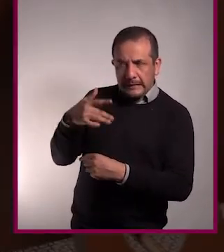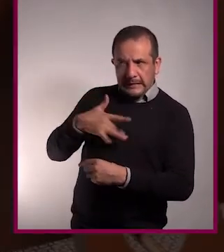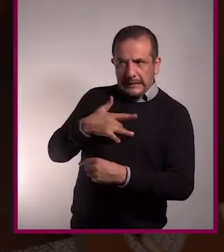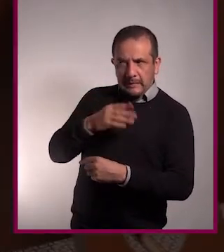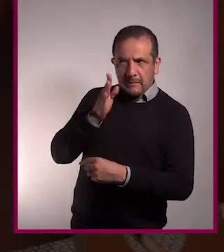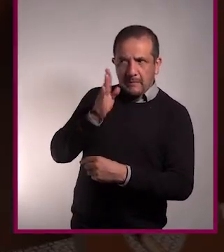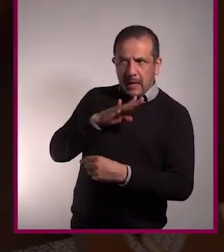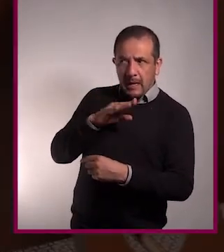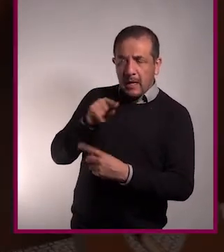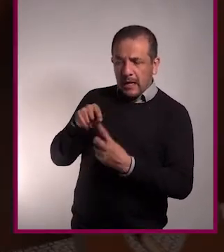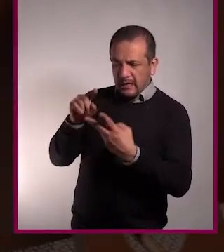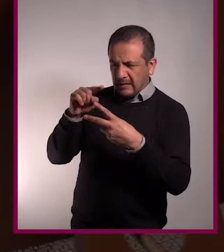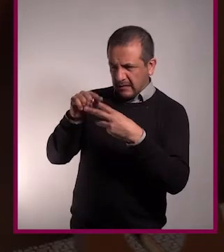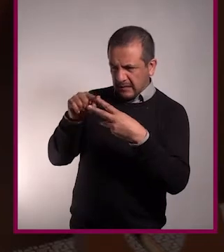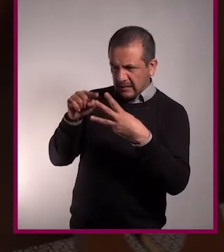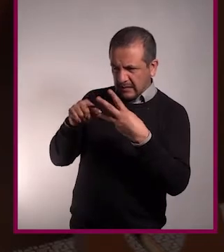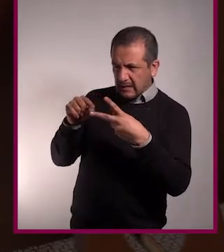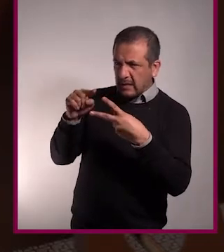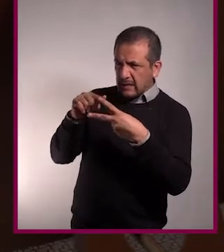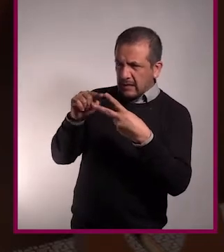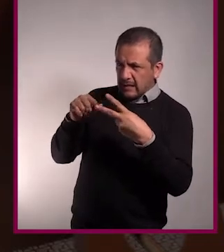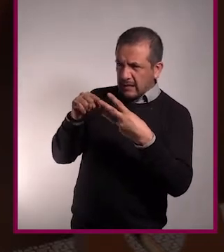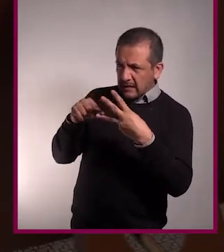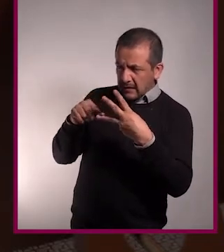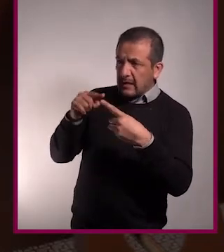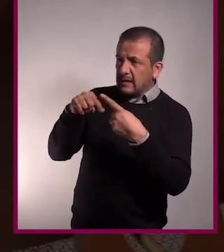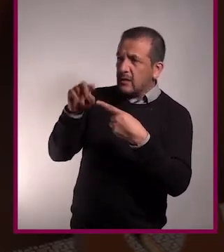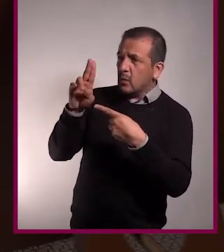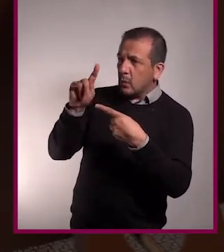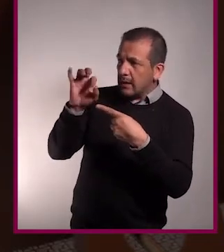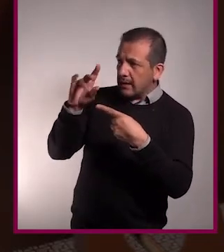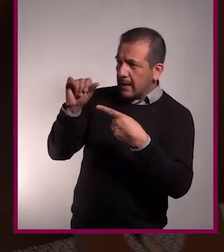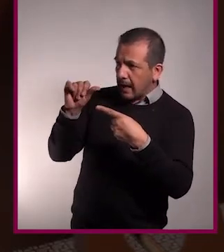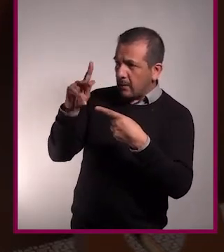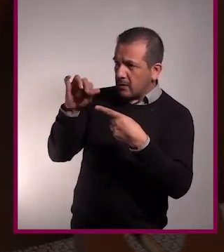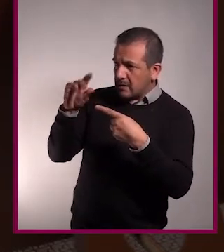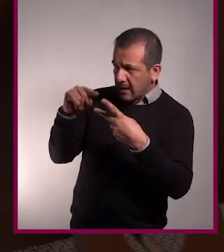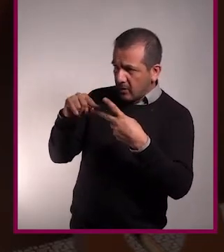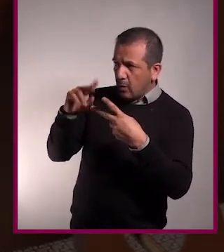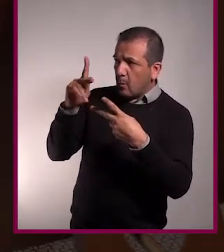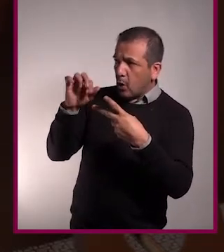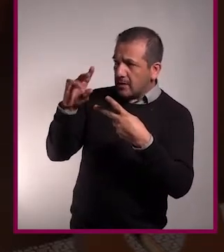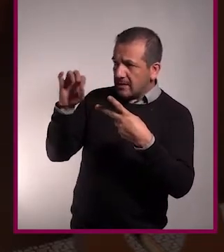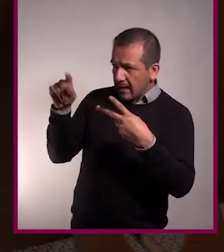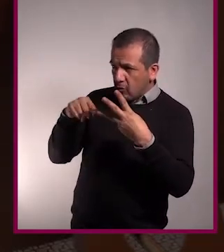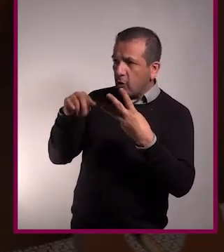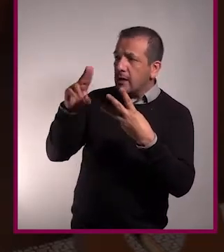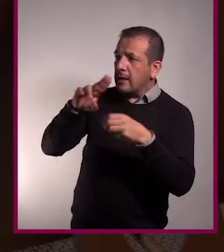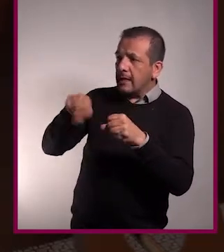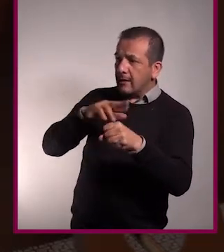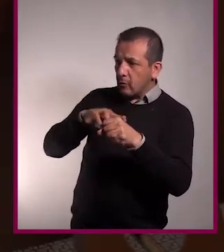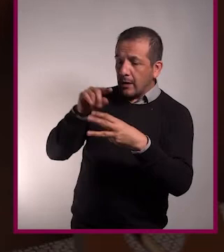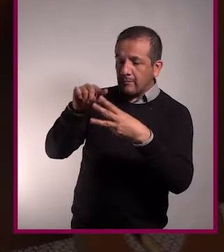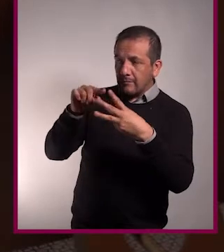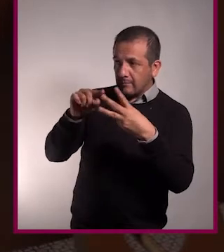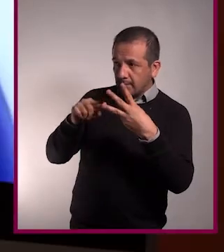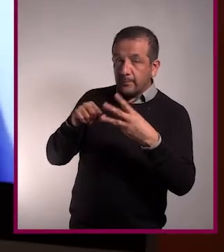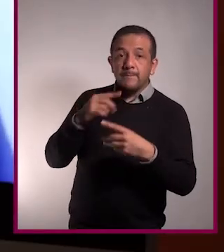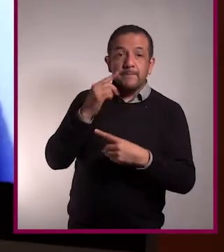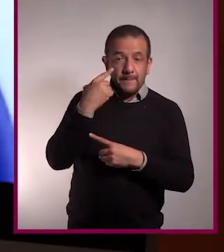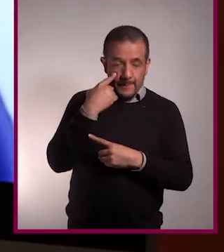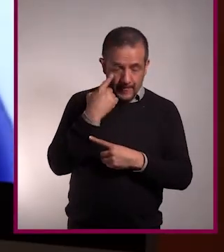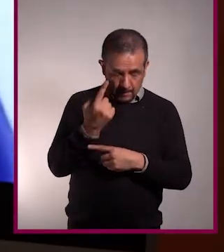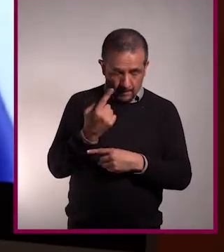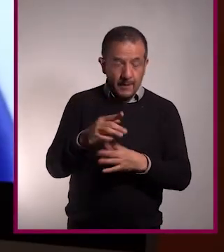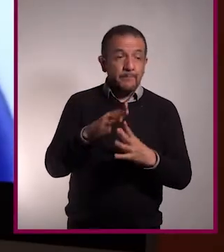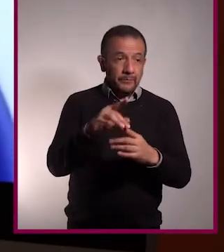alimento procesado pensamos que es algo malo. ¿Cuál es la diferencia entre alimento procesado, alimento ultraprocesado y alimento natural?